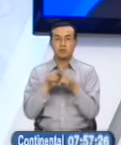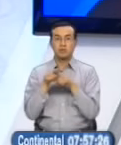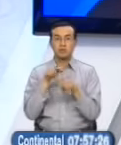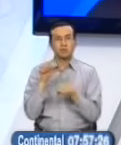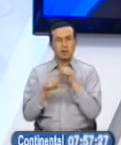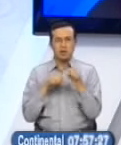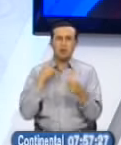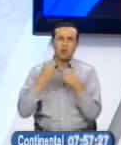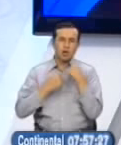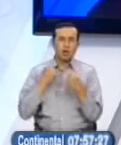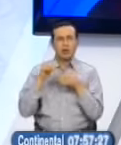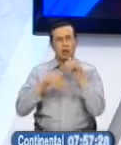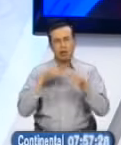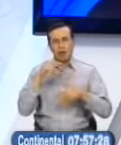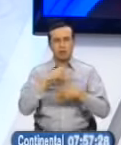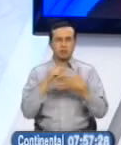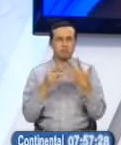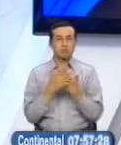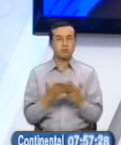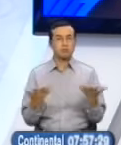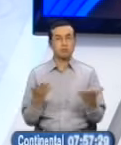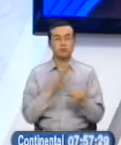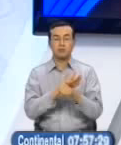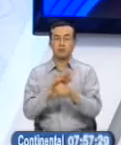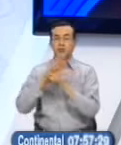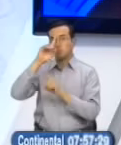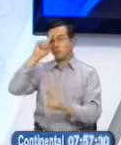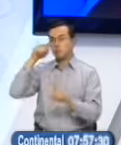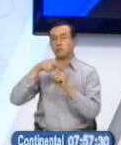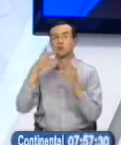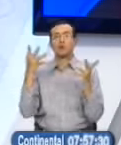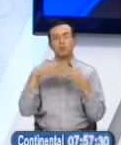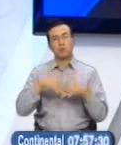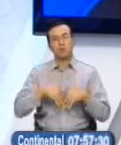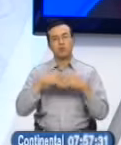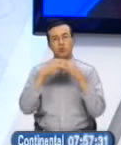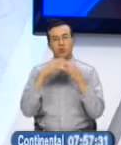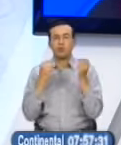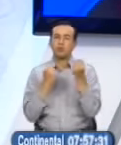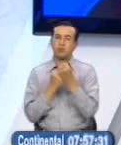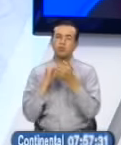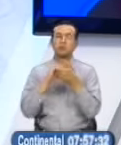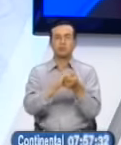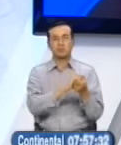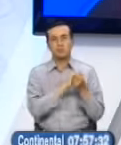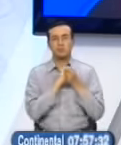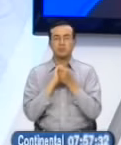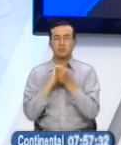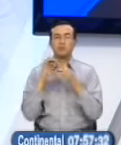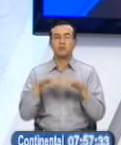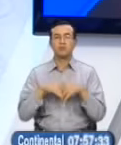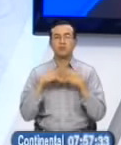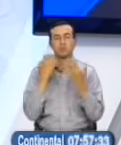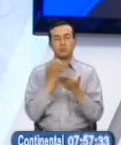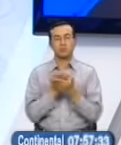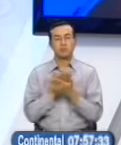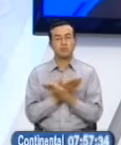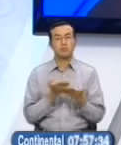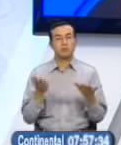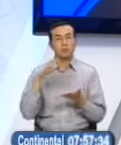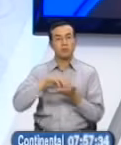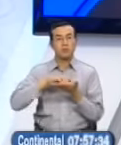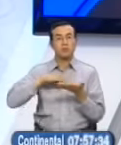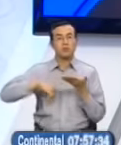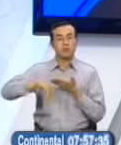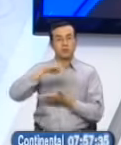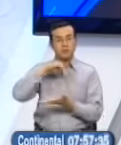esa convocatoria ahora irá encaminada para tratar de recuperar o también solidarizarse con la recuperación económica de la